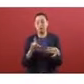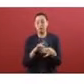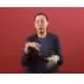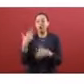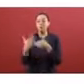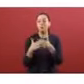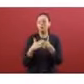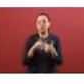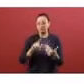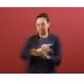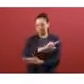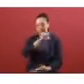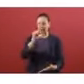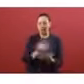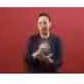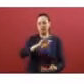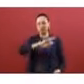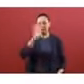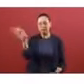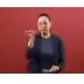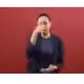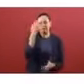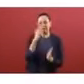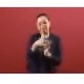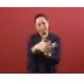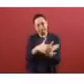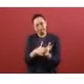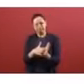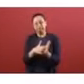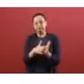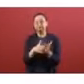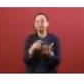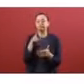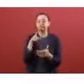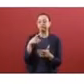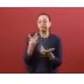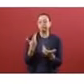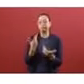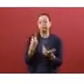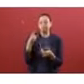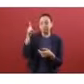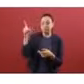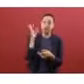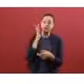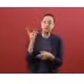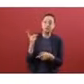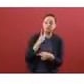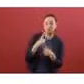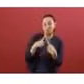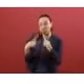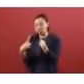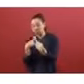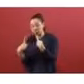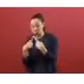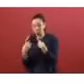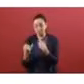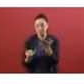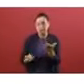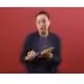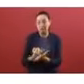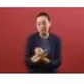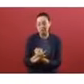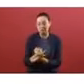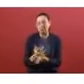Austeridad Republicana, que hoy está pues en dictamen, estará próximamente en dictamen en la Cámara de Diputados, se establece este